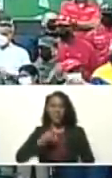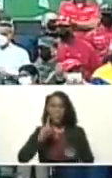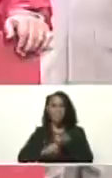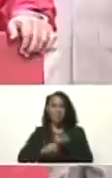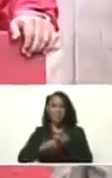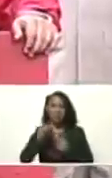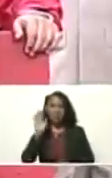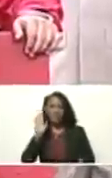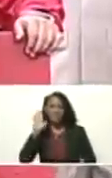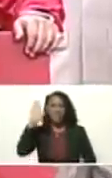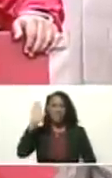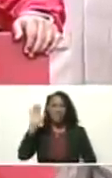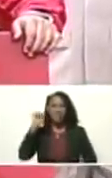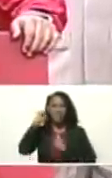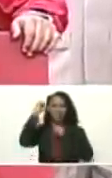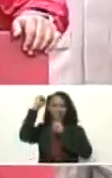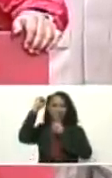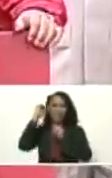¡Venceremos!